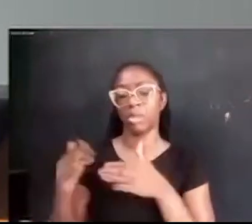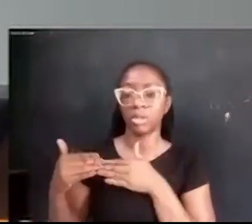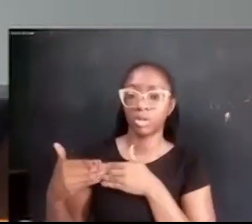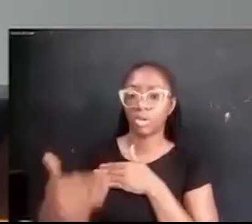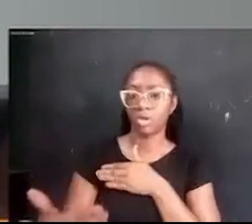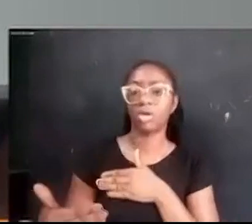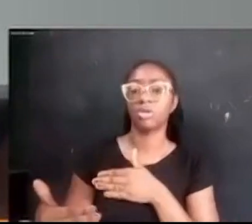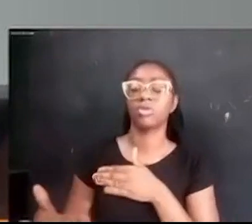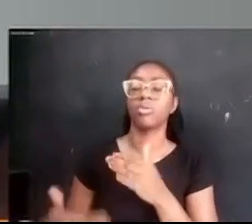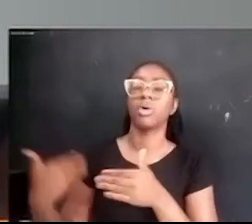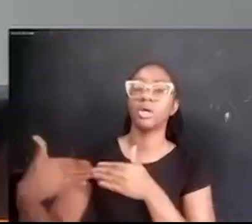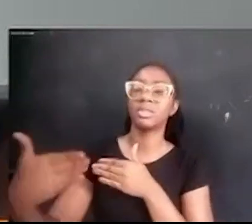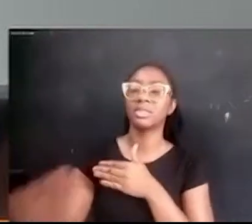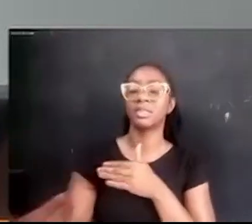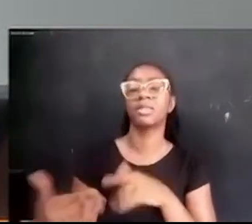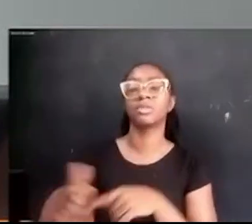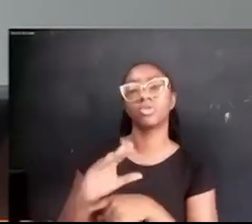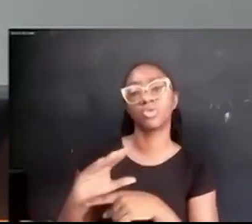constituyente de